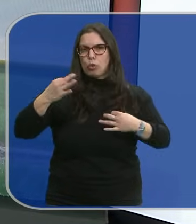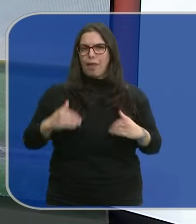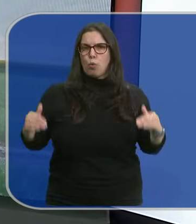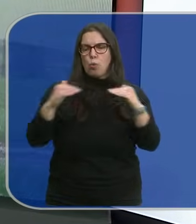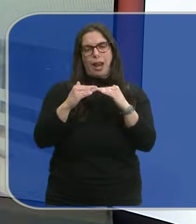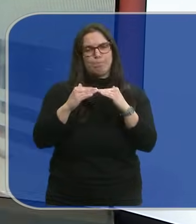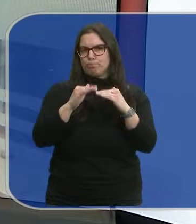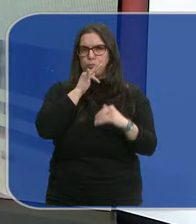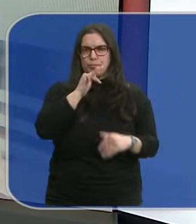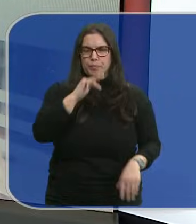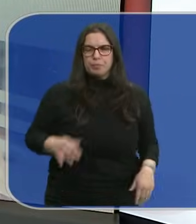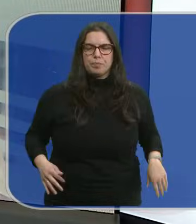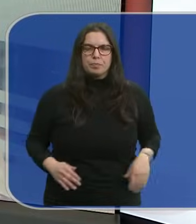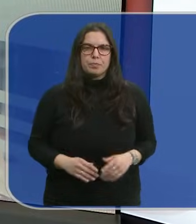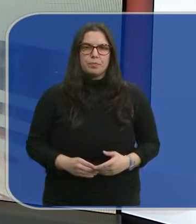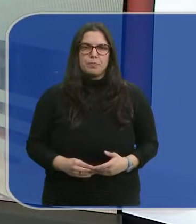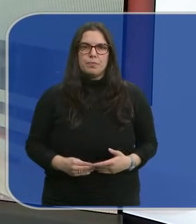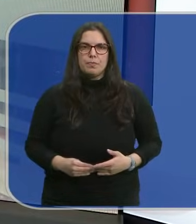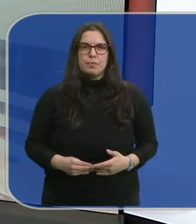garantizar la igualdad. Elena Rodríguez.